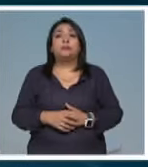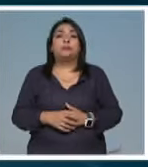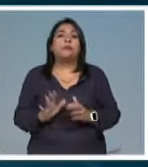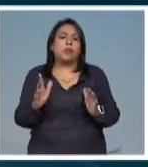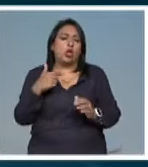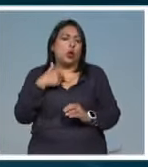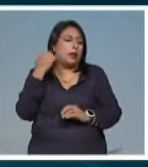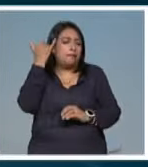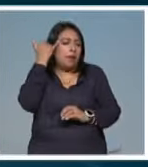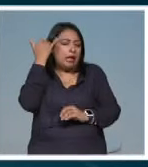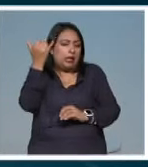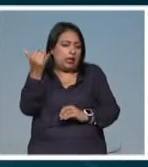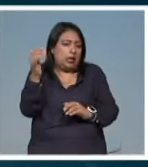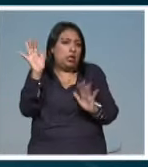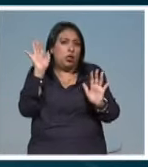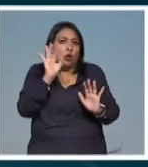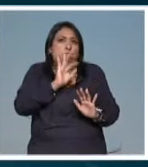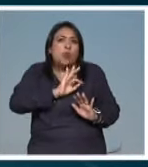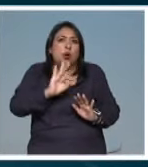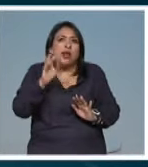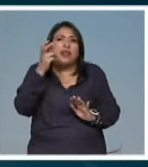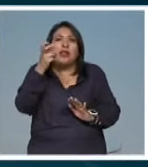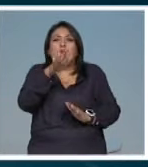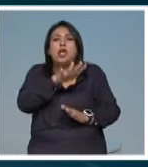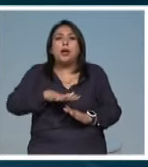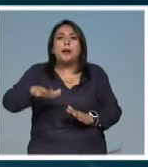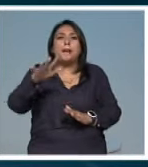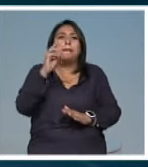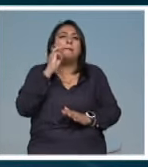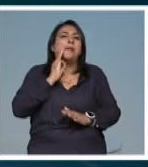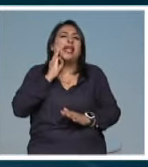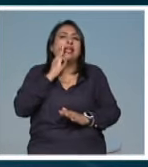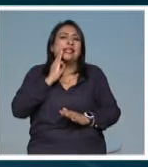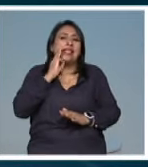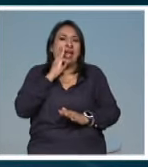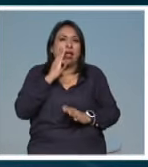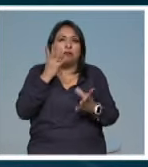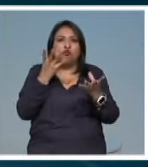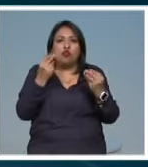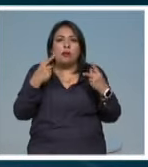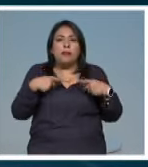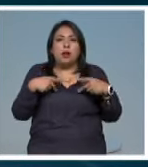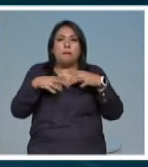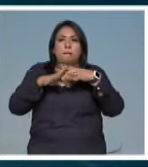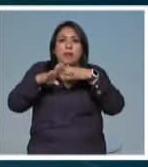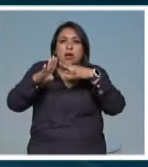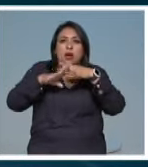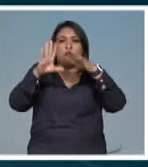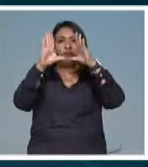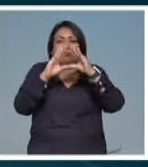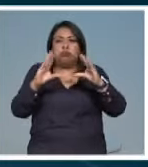Yo me imagino yo lo que podía ser ese barrio de la Merced, lleno de inmigrantes libaneses,